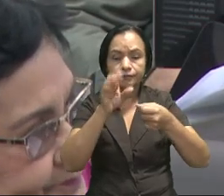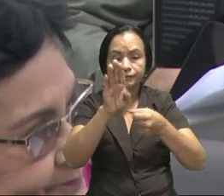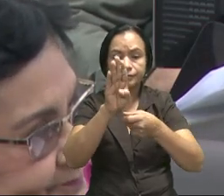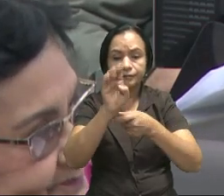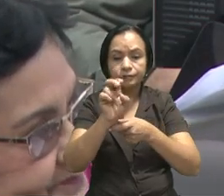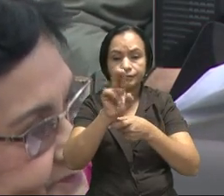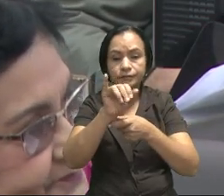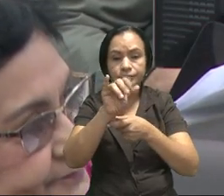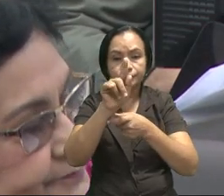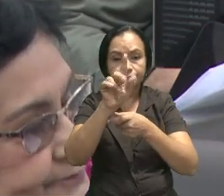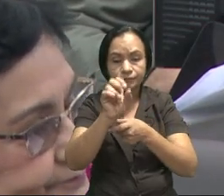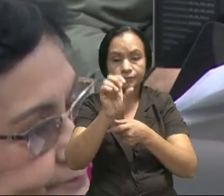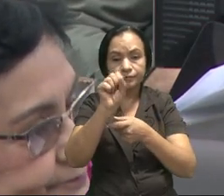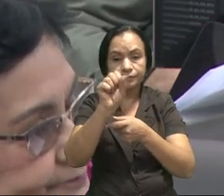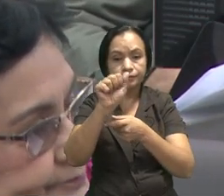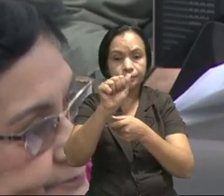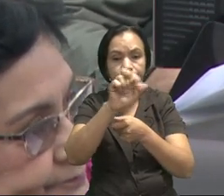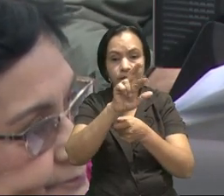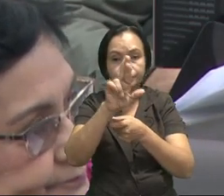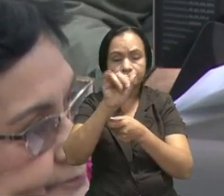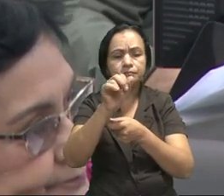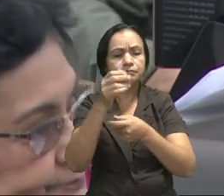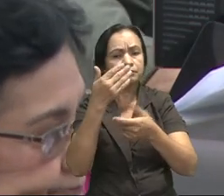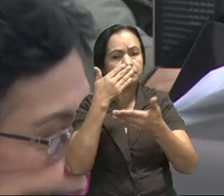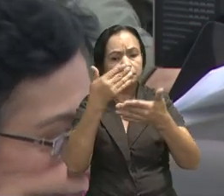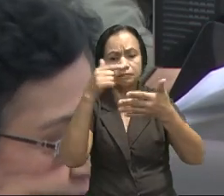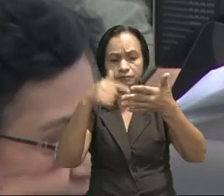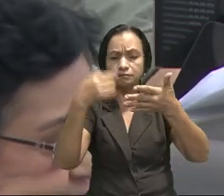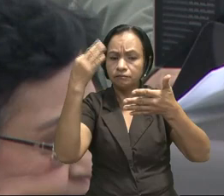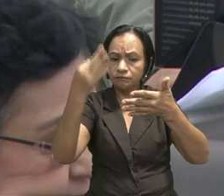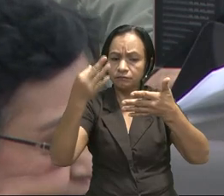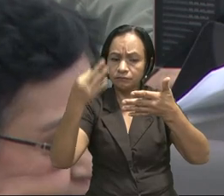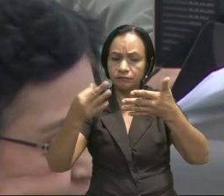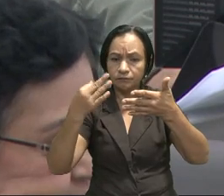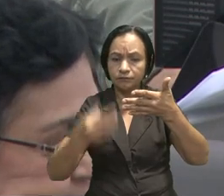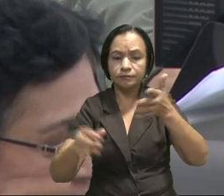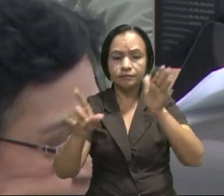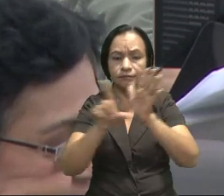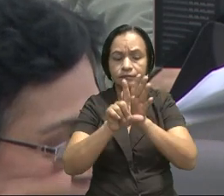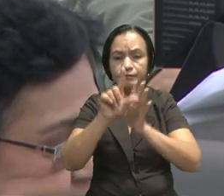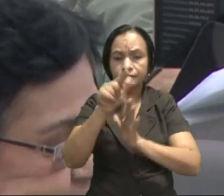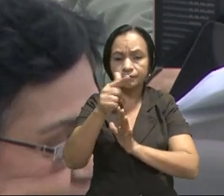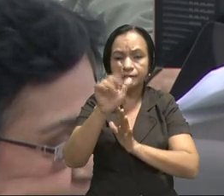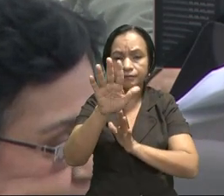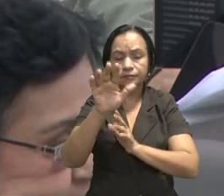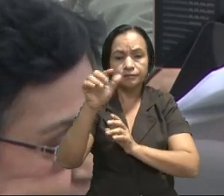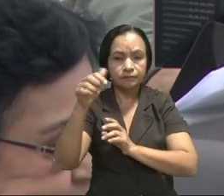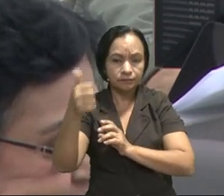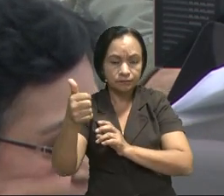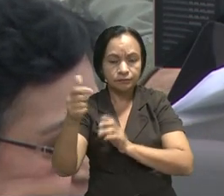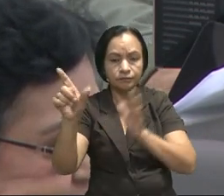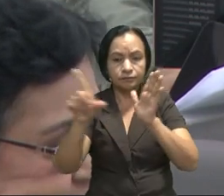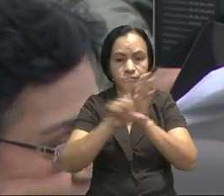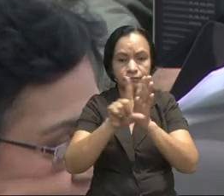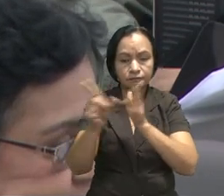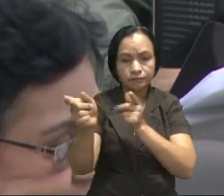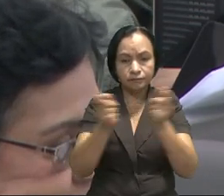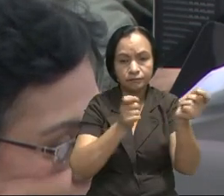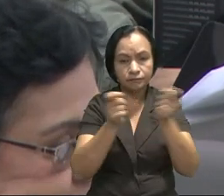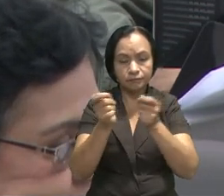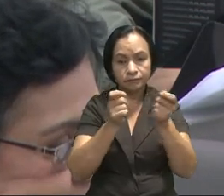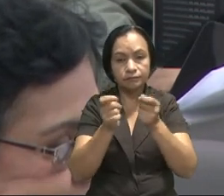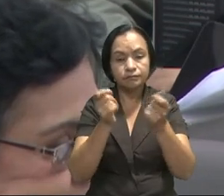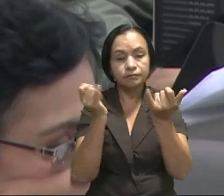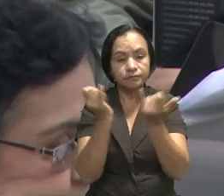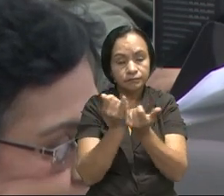Benito Buitrago Sarria cumple con los requisitos establecidos en la Ley 756, Ley Reguladora de la